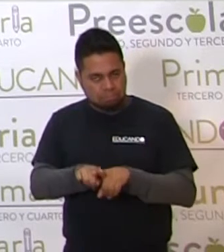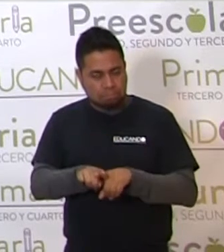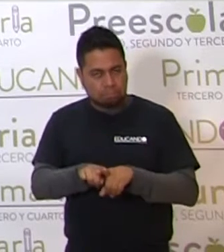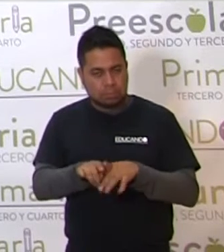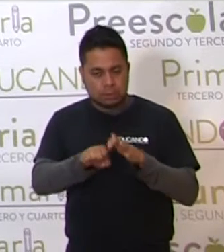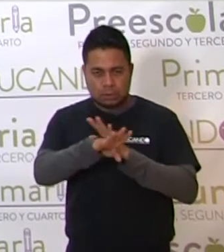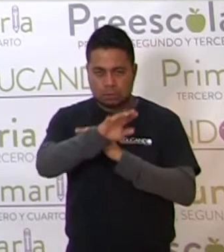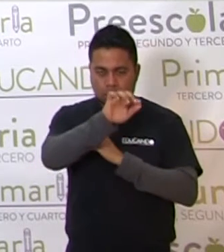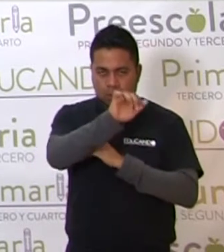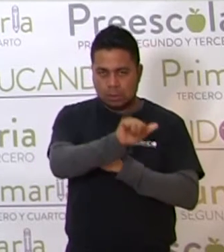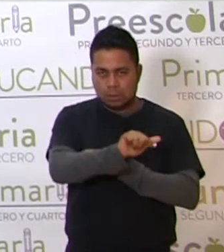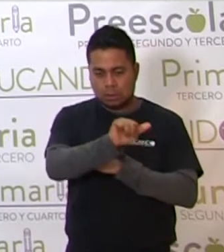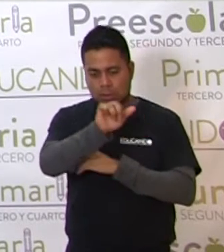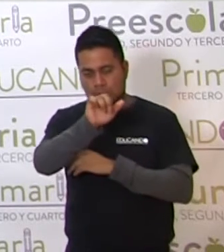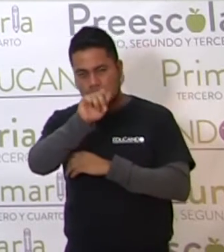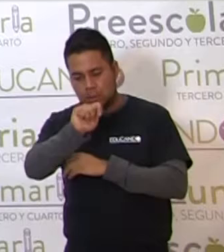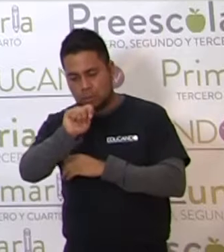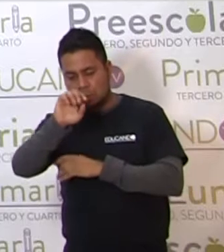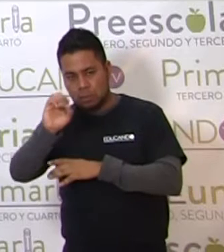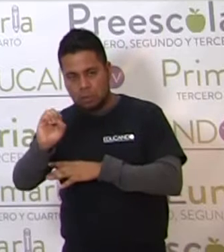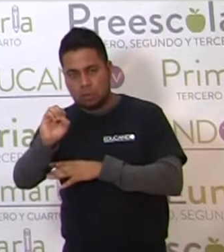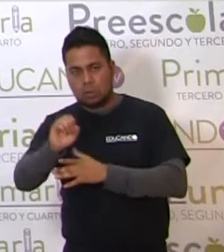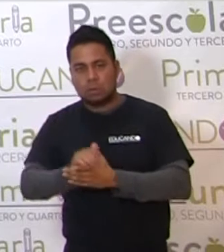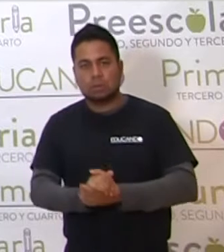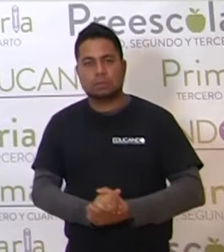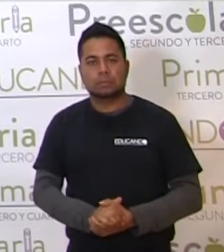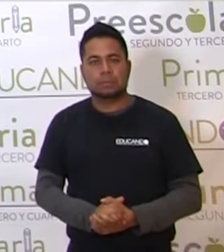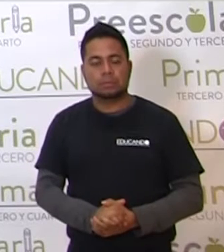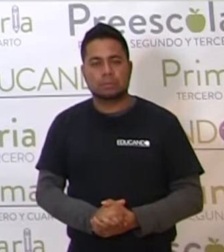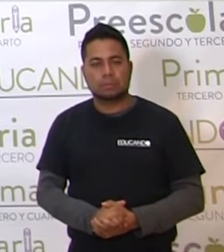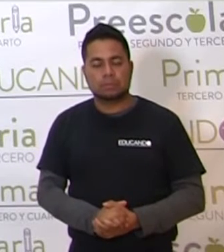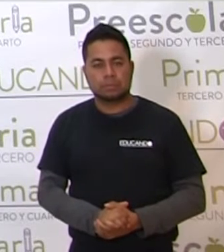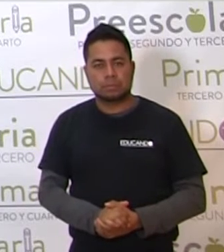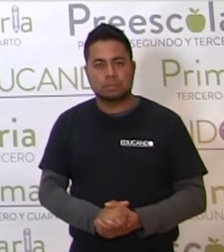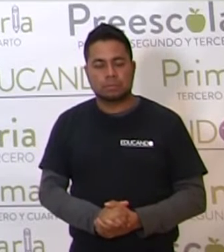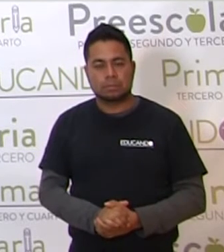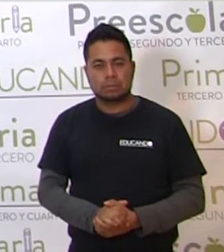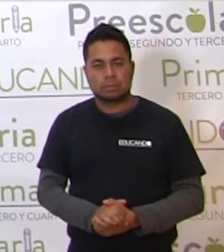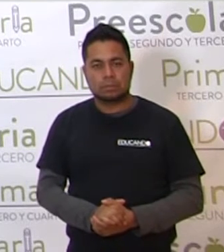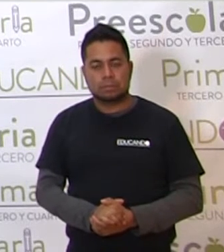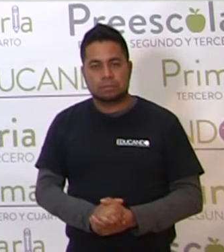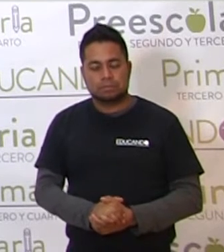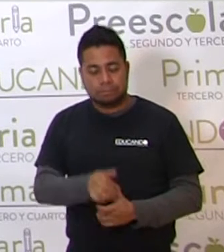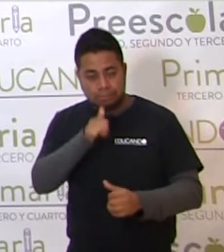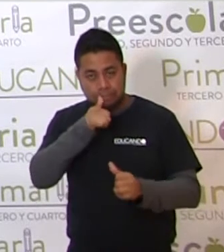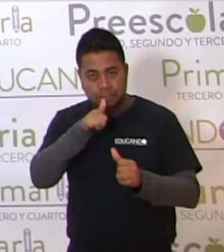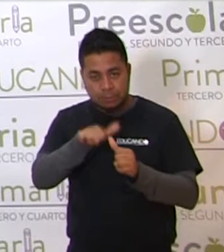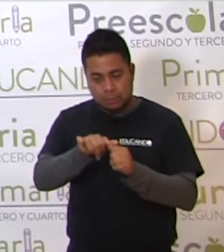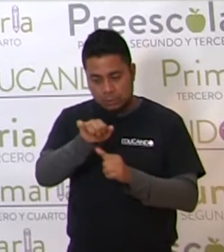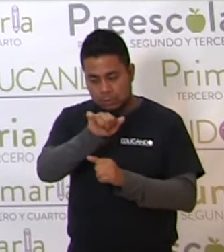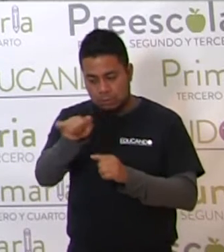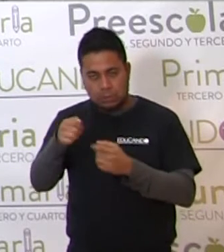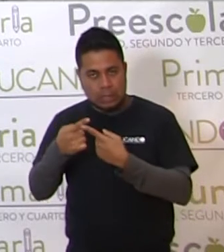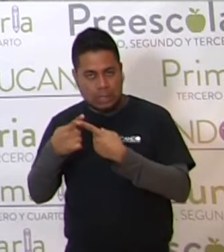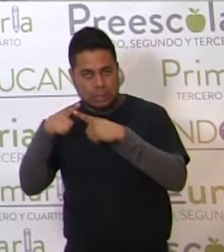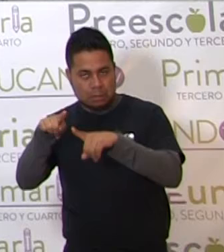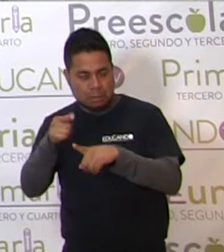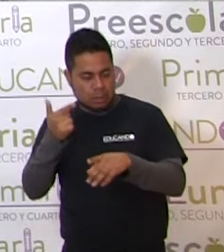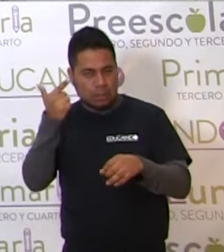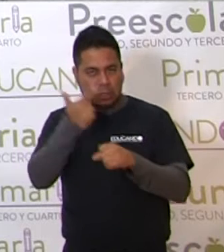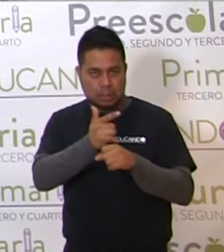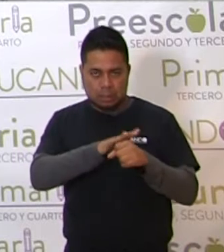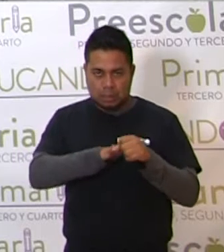la letra a la letra T y la letra o la consonante va a ser diferente si te das